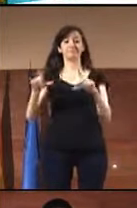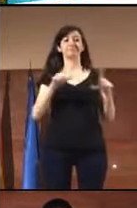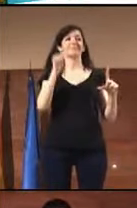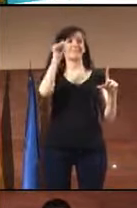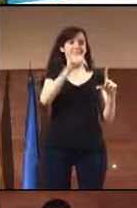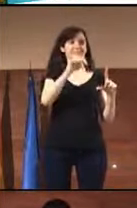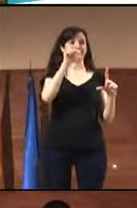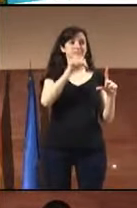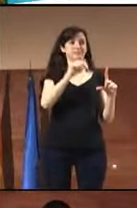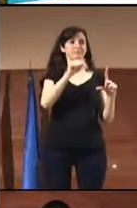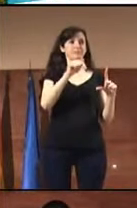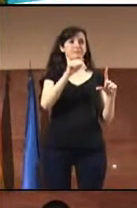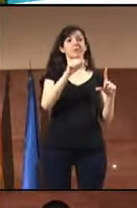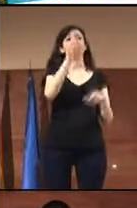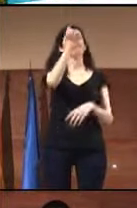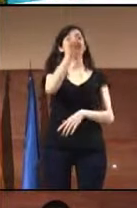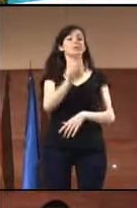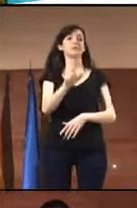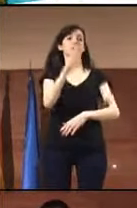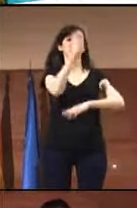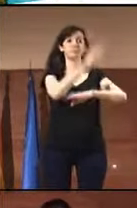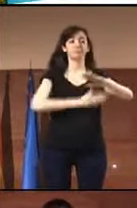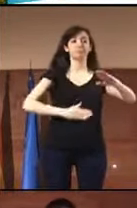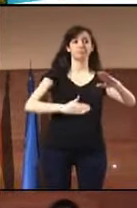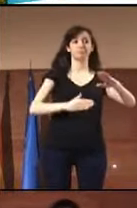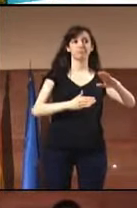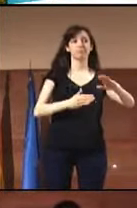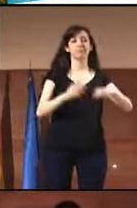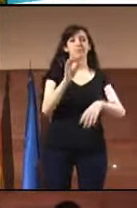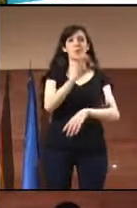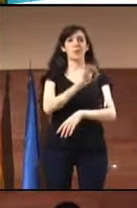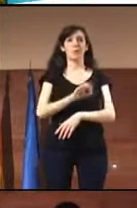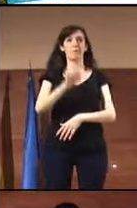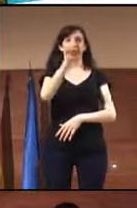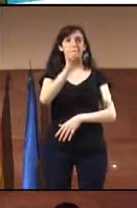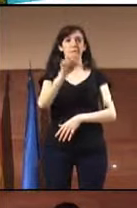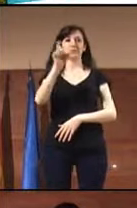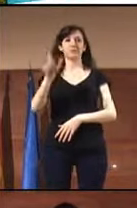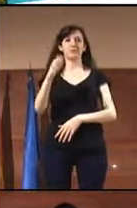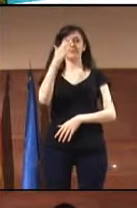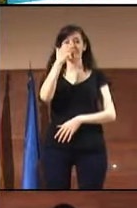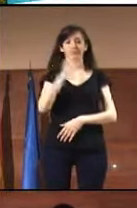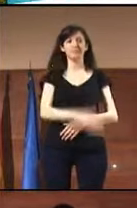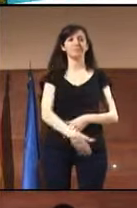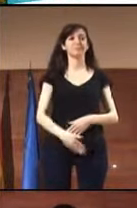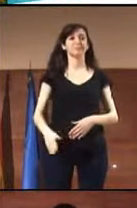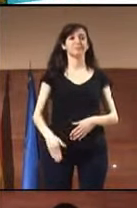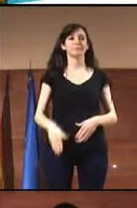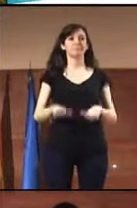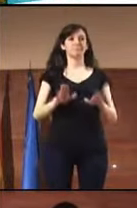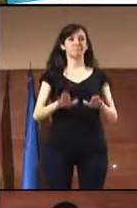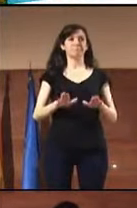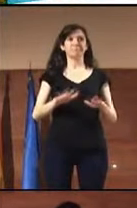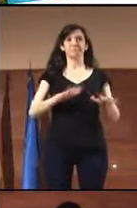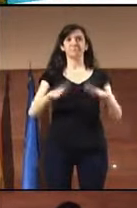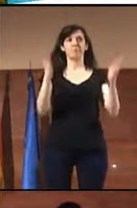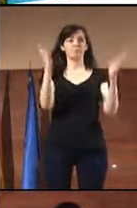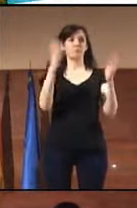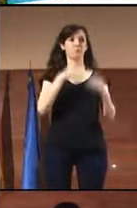Pues bueno, es para amputados, para gente que tiene amputación o gente que tiene rigidez en miembros inferiores, se puede regular